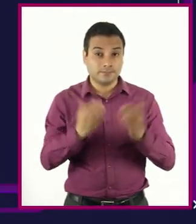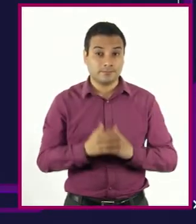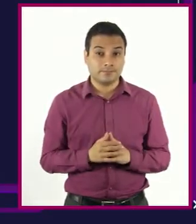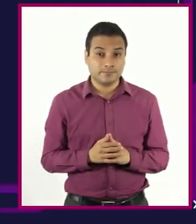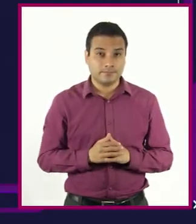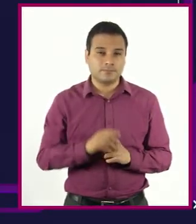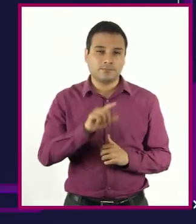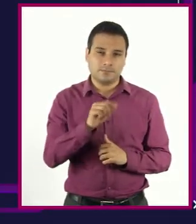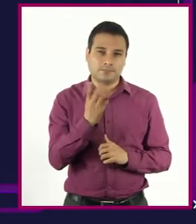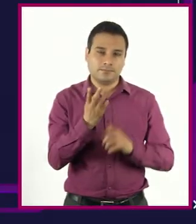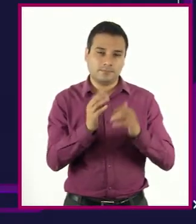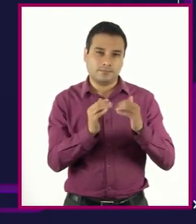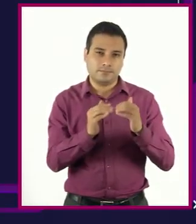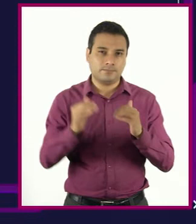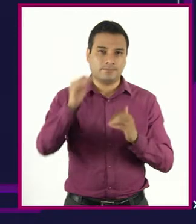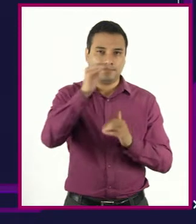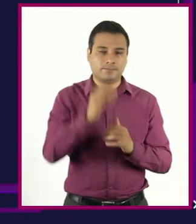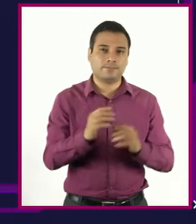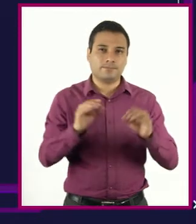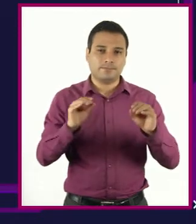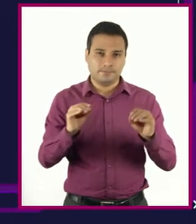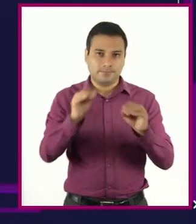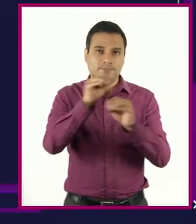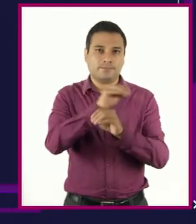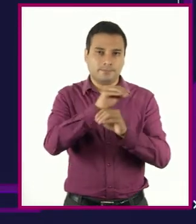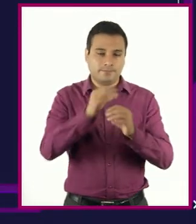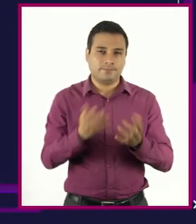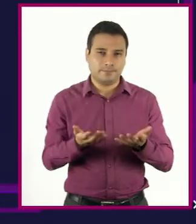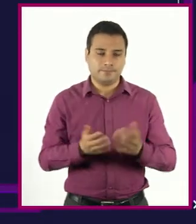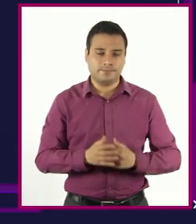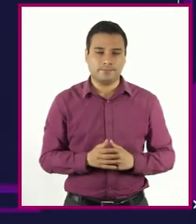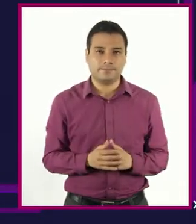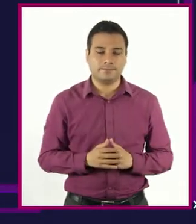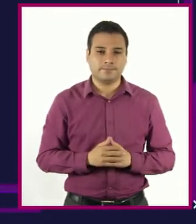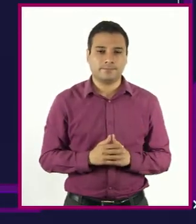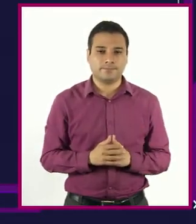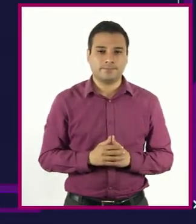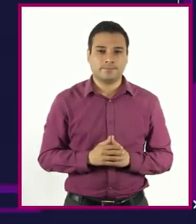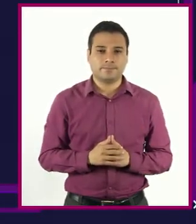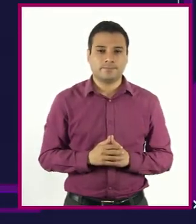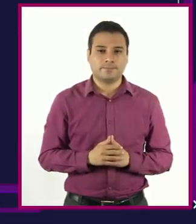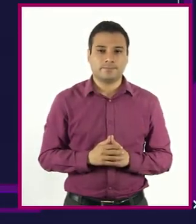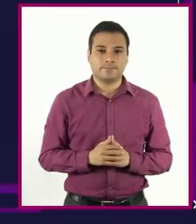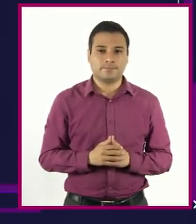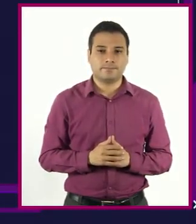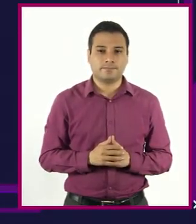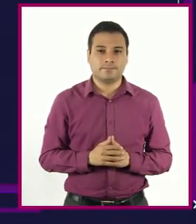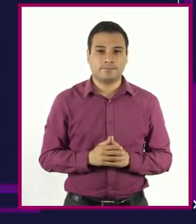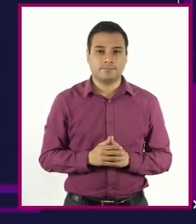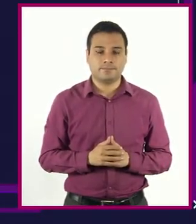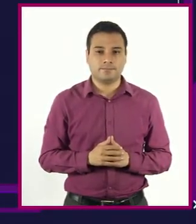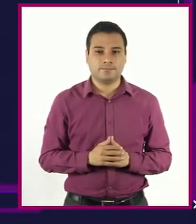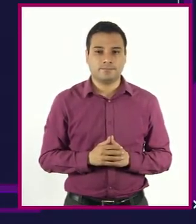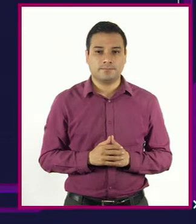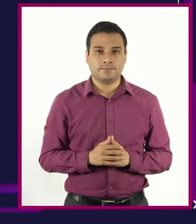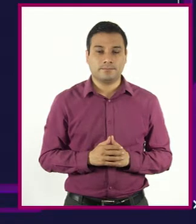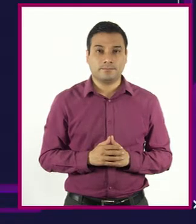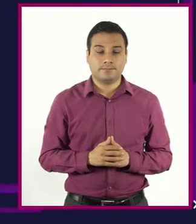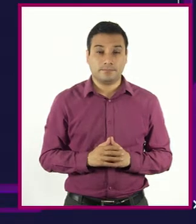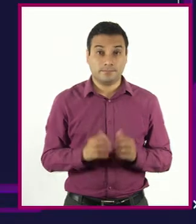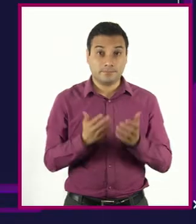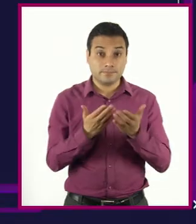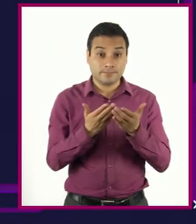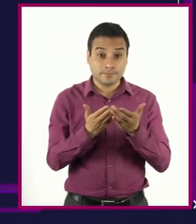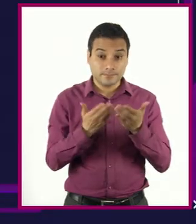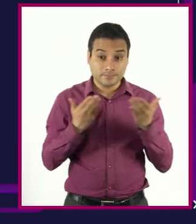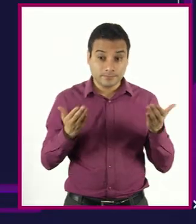73 es mayor que 8 y se intercambian para avanzar al siguiente número. En esta ocasión,